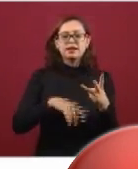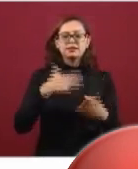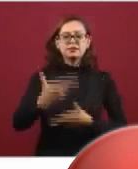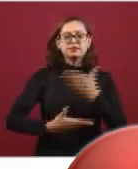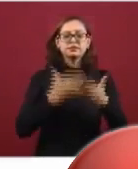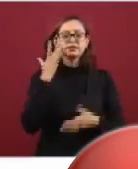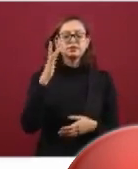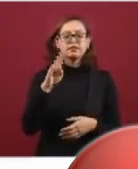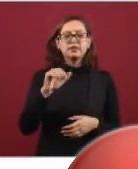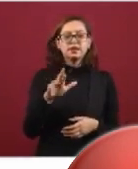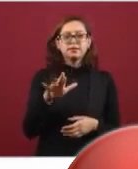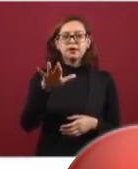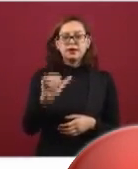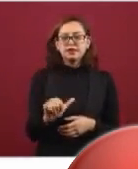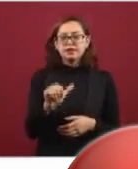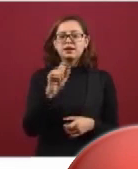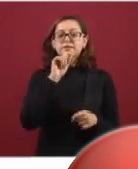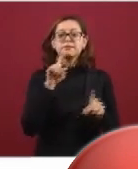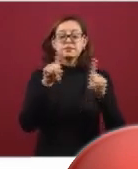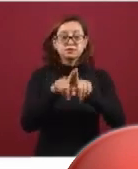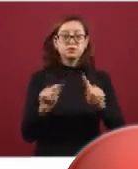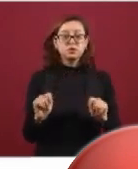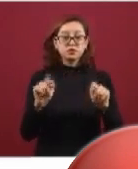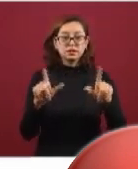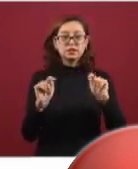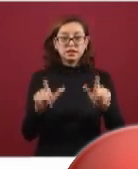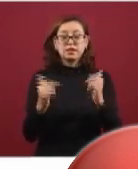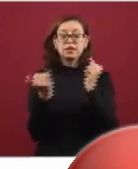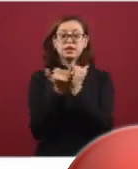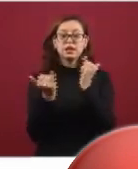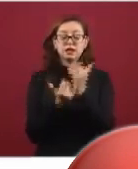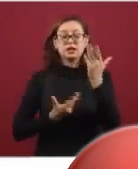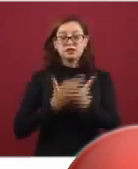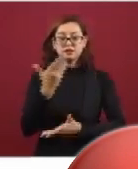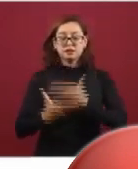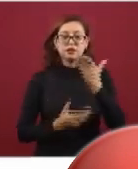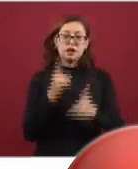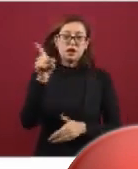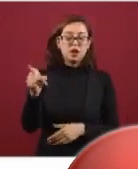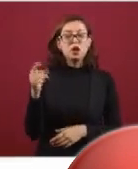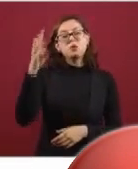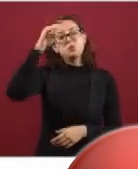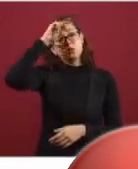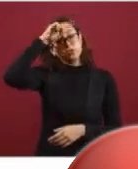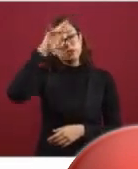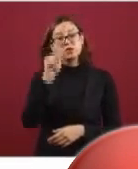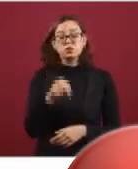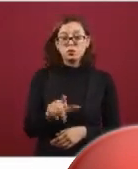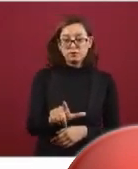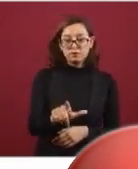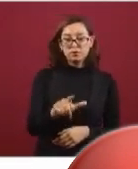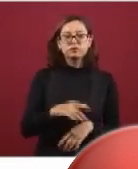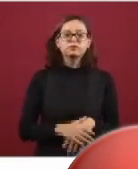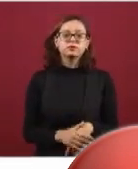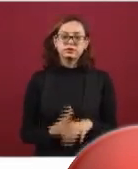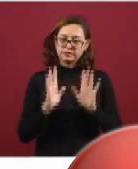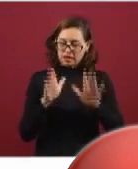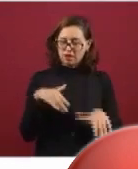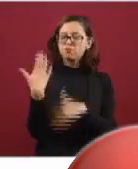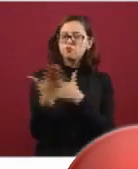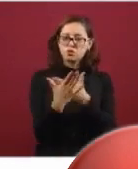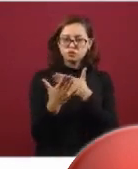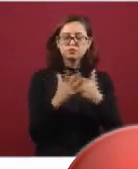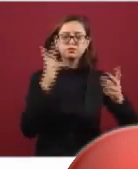en Yahuequemecan, Tlaxcala, y estación de servicio Sari en Monterrey, Nuevo León, que bueno, ya les tocará